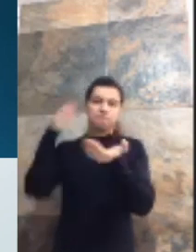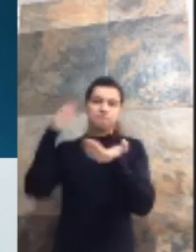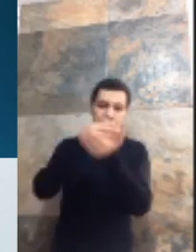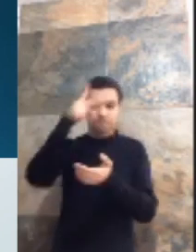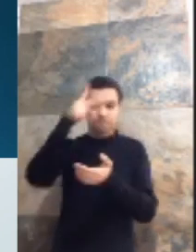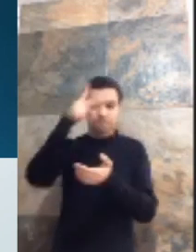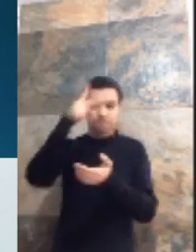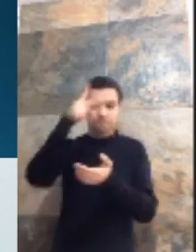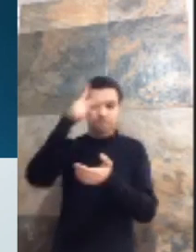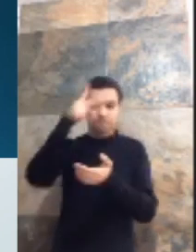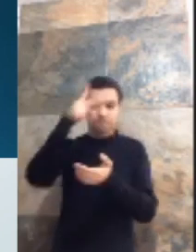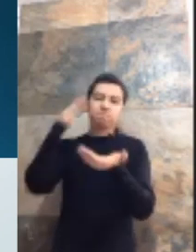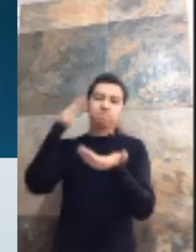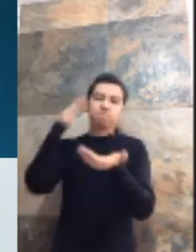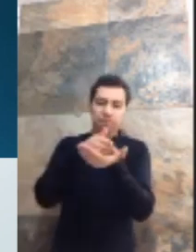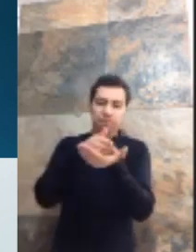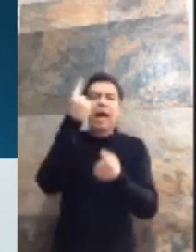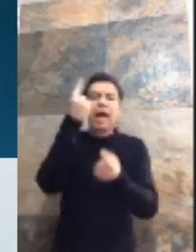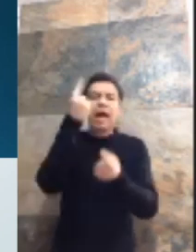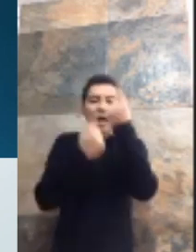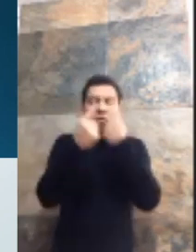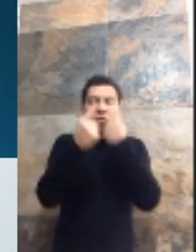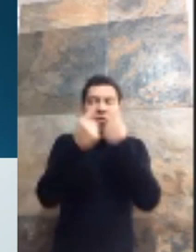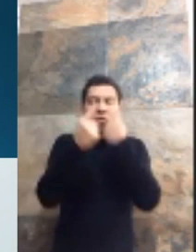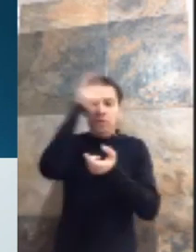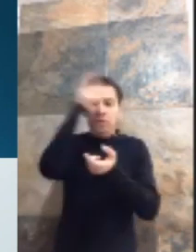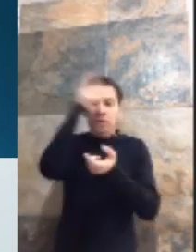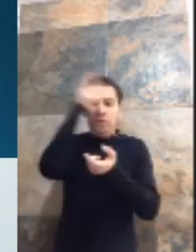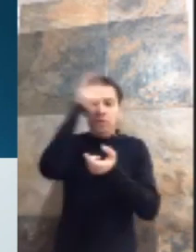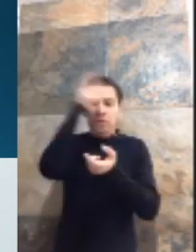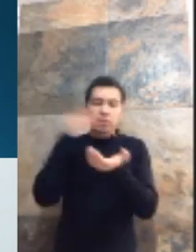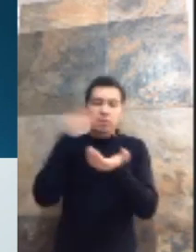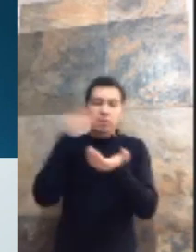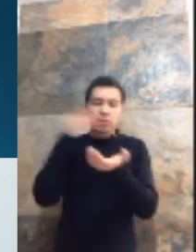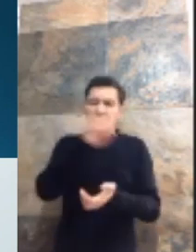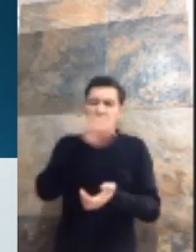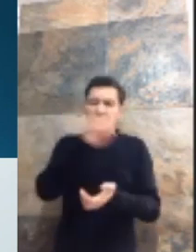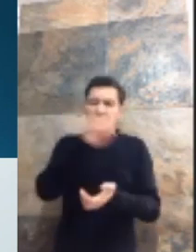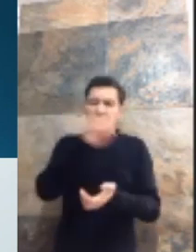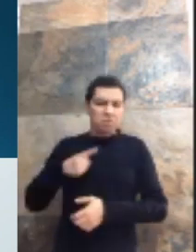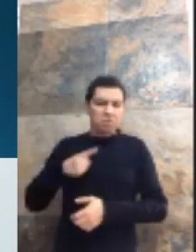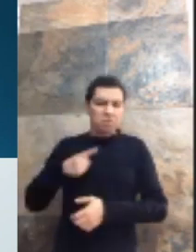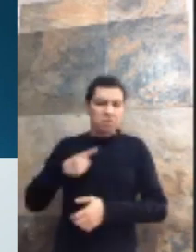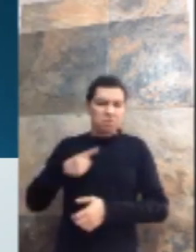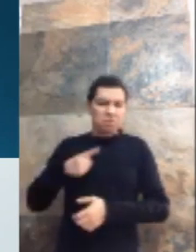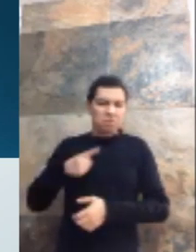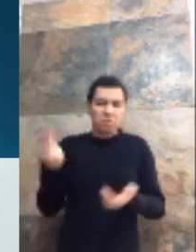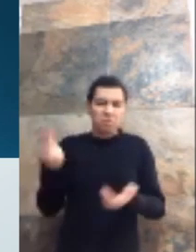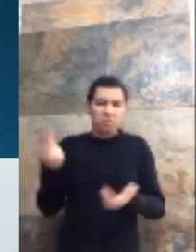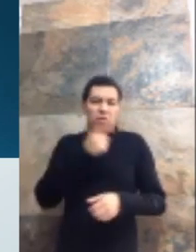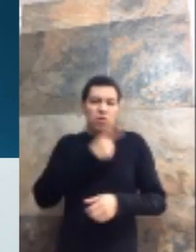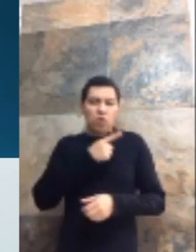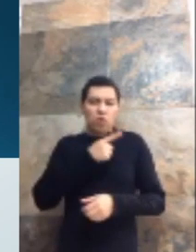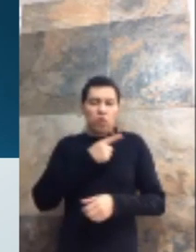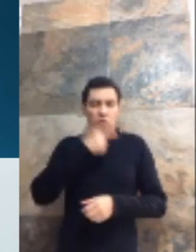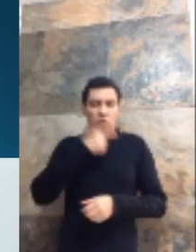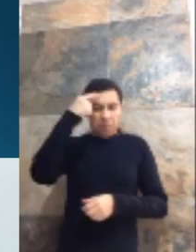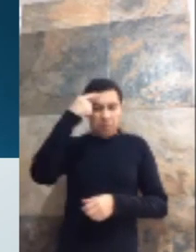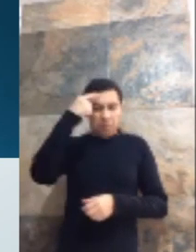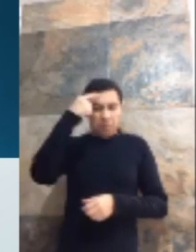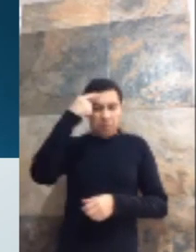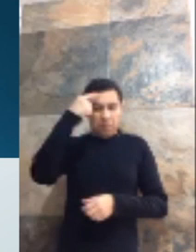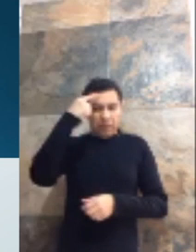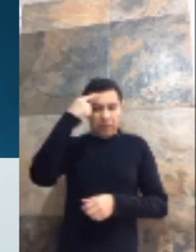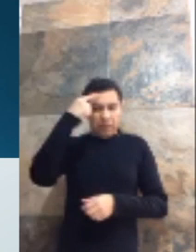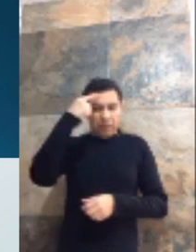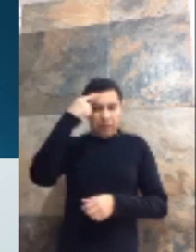estas situaciones, sobre todo si le ayudamos a la situación adoptando creencias funcionales. Esto va a tener que pasar y